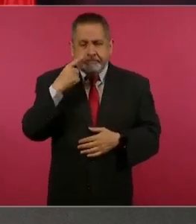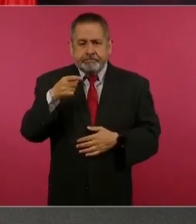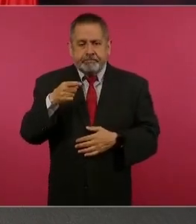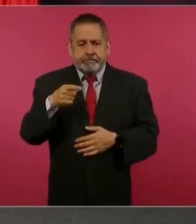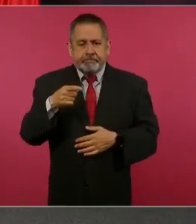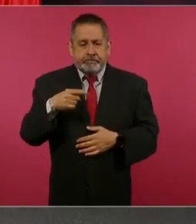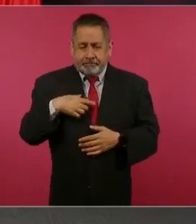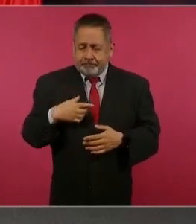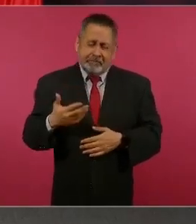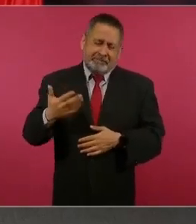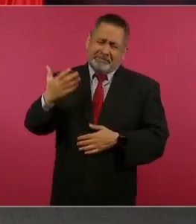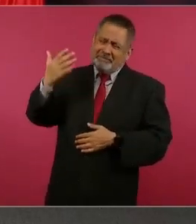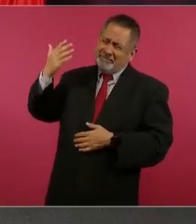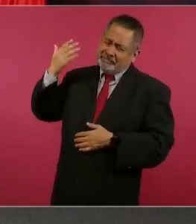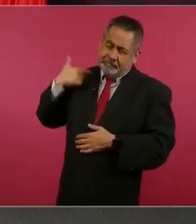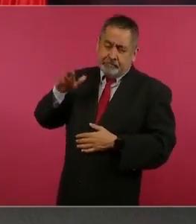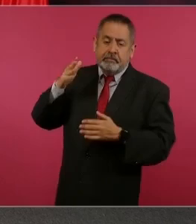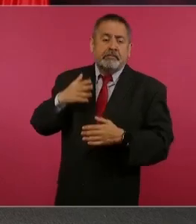mis primeros libros